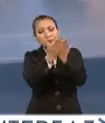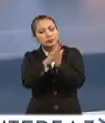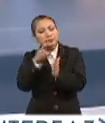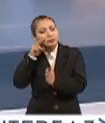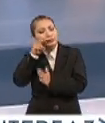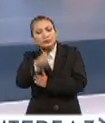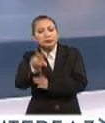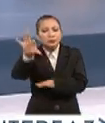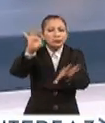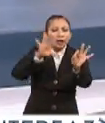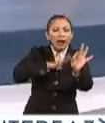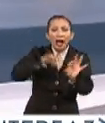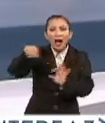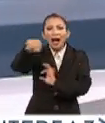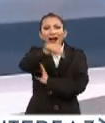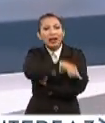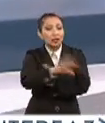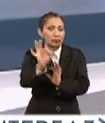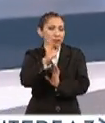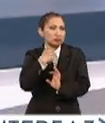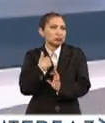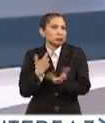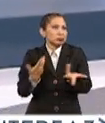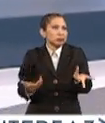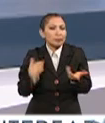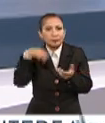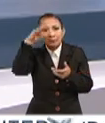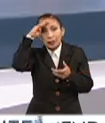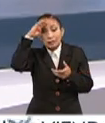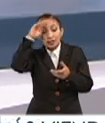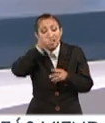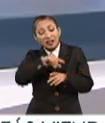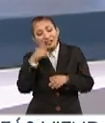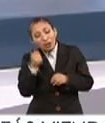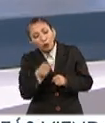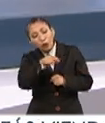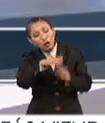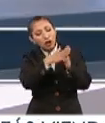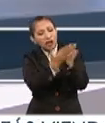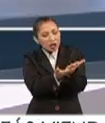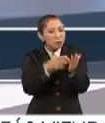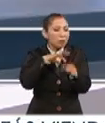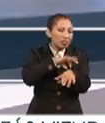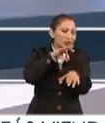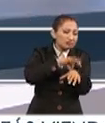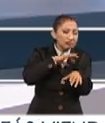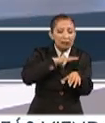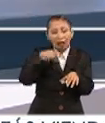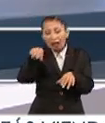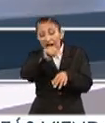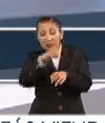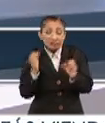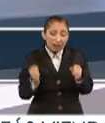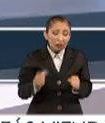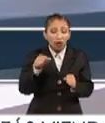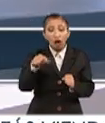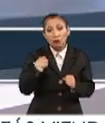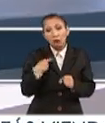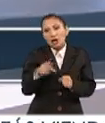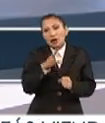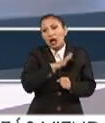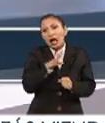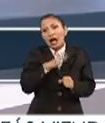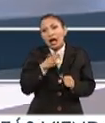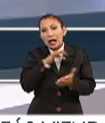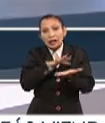vamos a poder encontrar ahí? Porque a lo mejor uno puede pensar que vas a encontrar puros manuales de medicina, ¿no? O cosas así, pero seguramente que